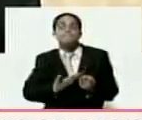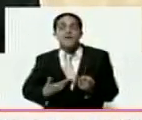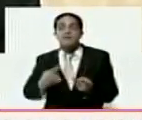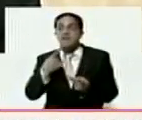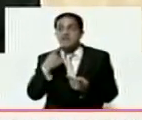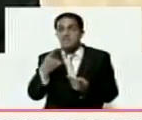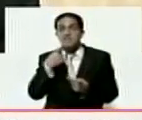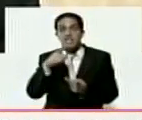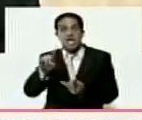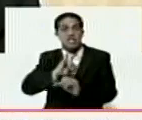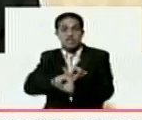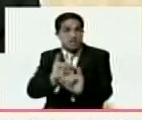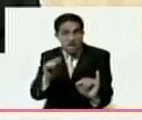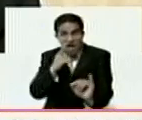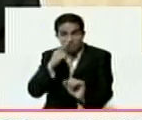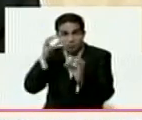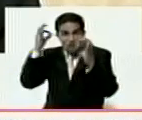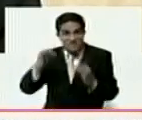del bloqueo naval.